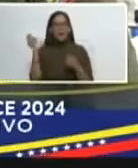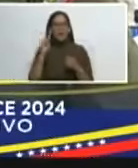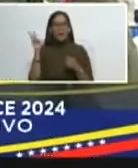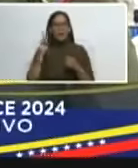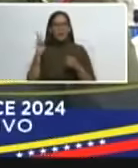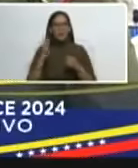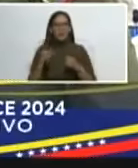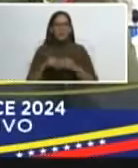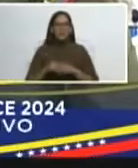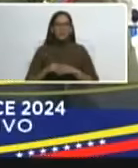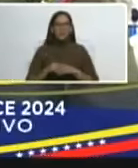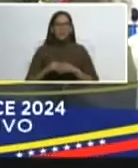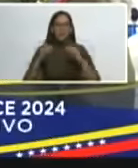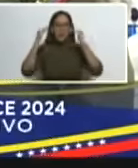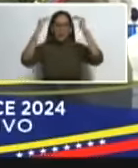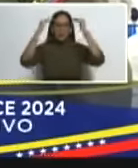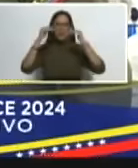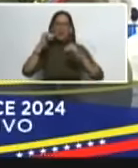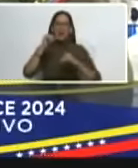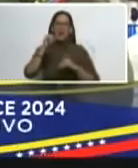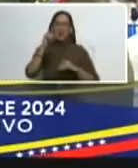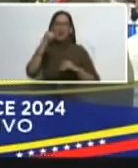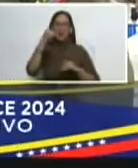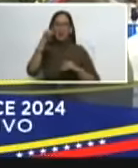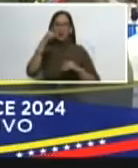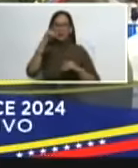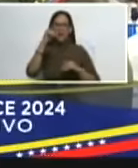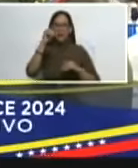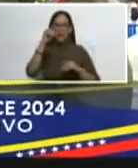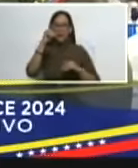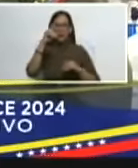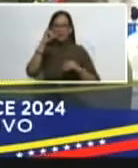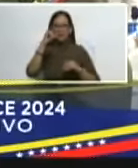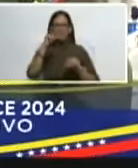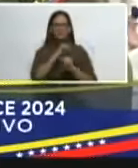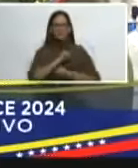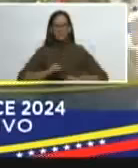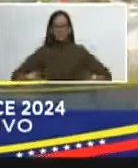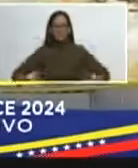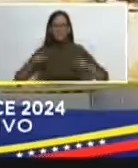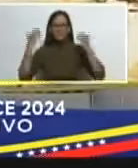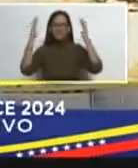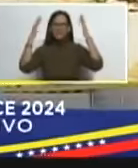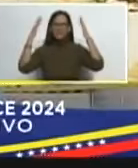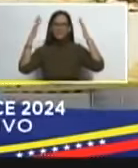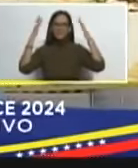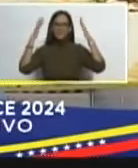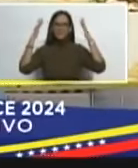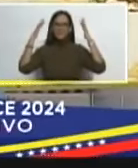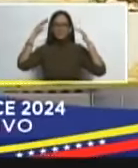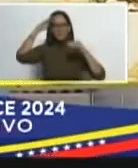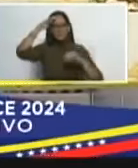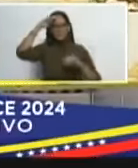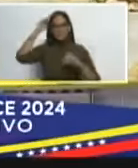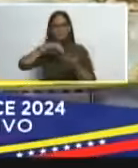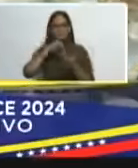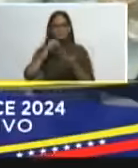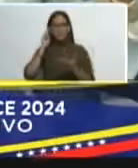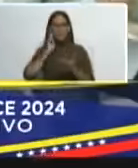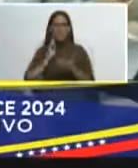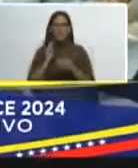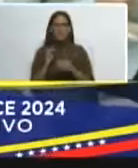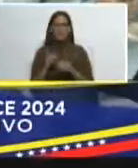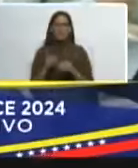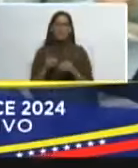el comandante de la SODI de Portugués. Un aplauso a la oficialidad de la Fuerza Armada Nacional Bolivariana. En medio de